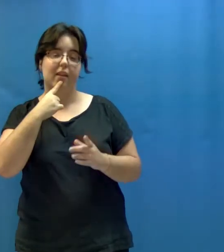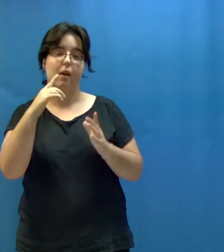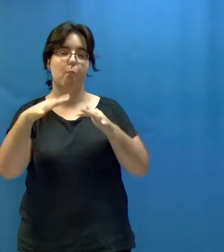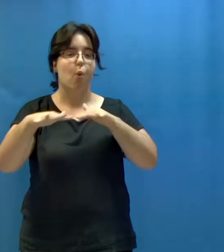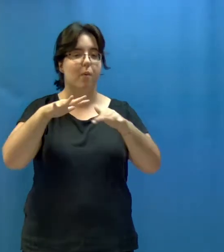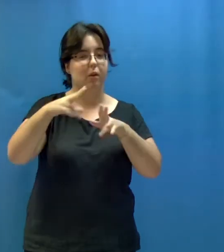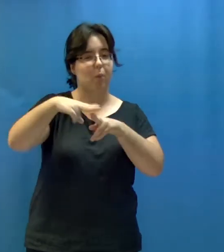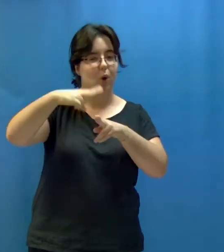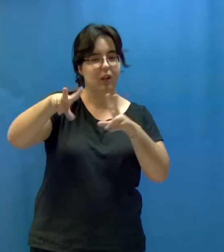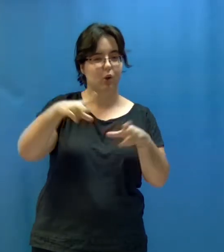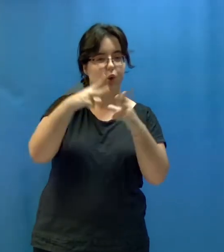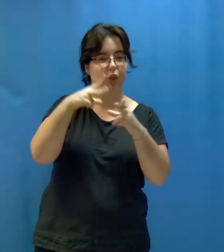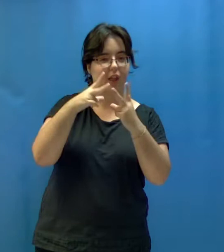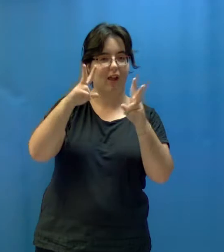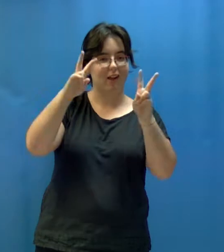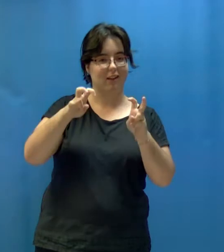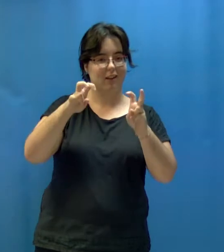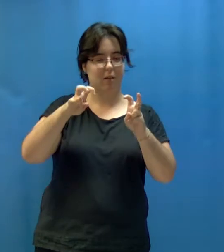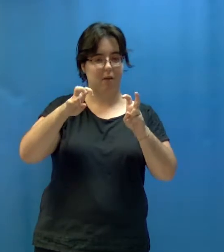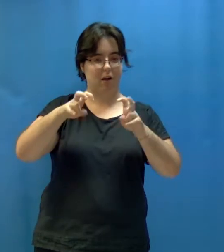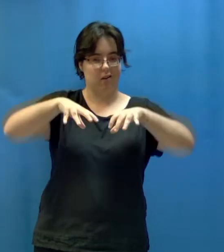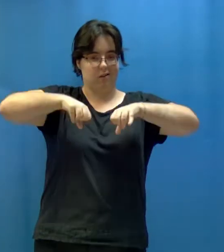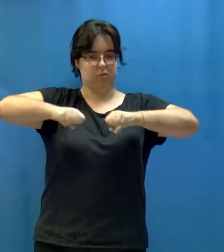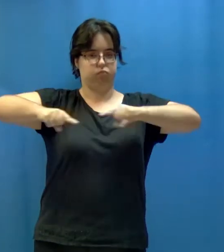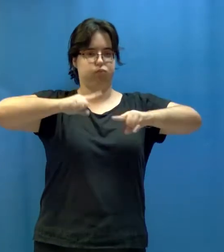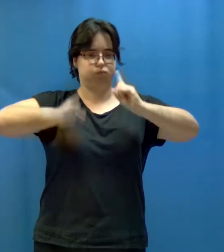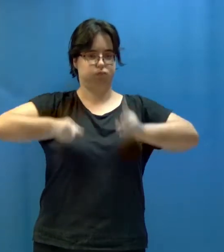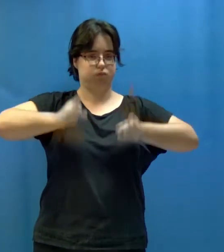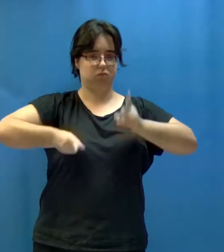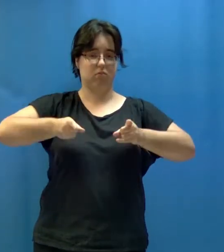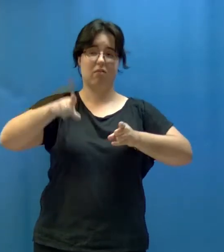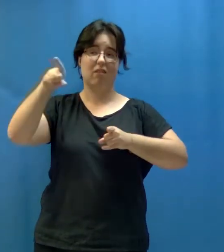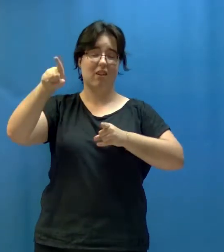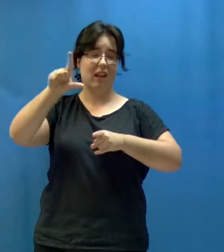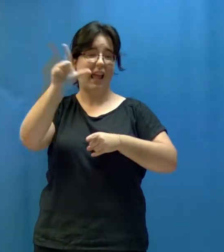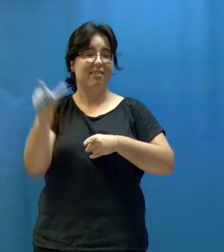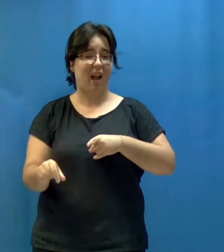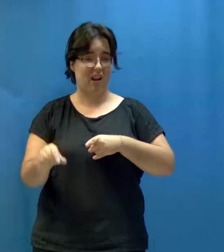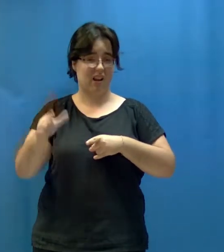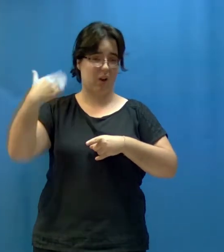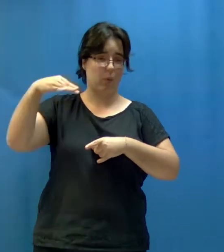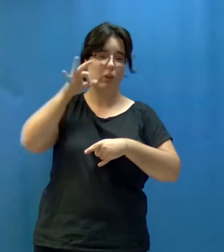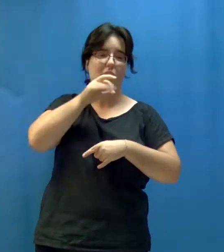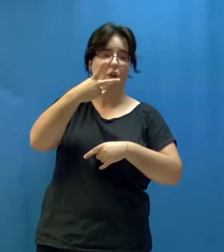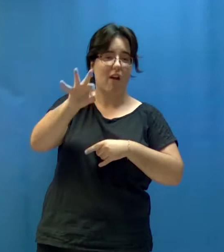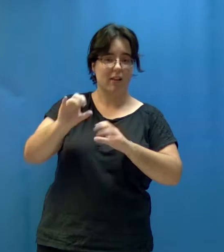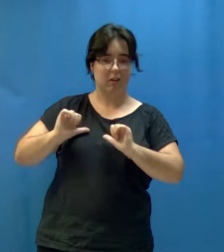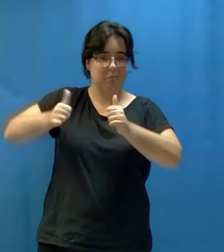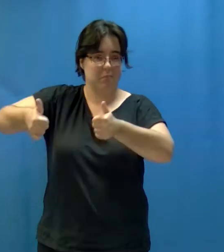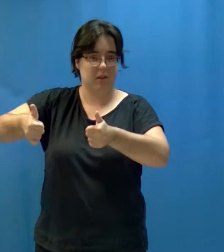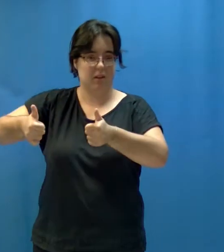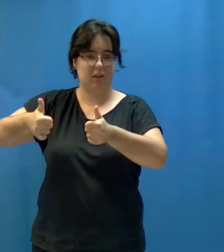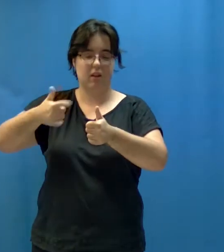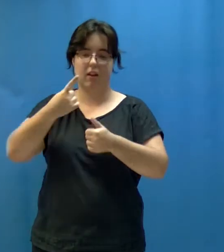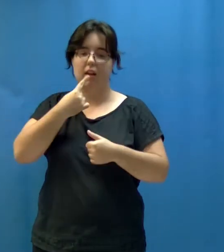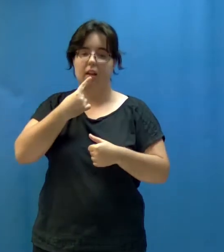de carácter totalitario, se desarrolló en Italia en la primera mitad del siglo XX. Y se caracterizaba por el corporativismo y